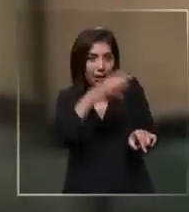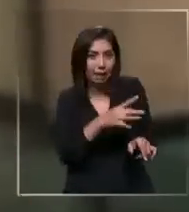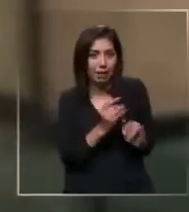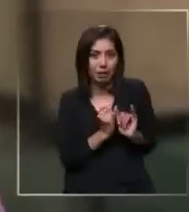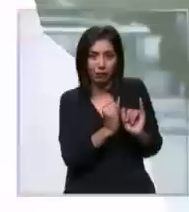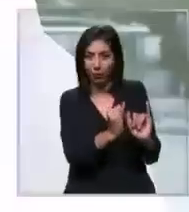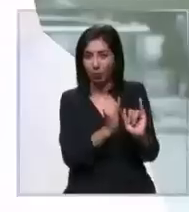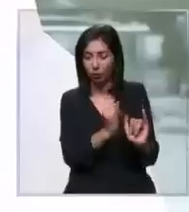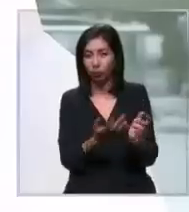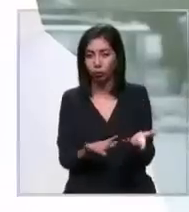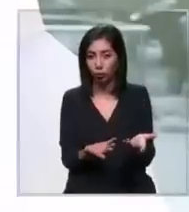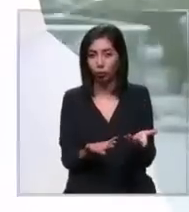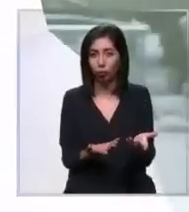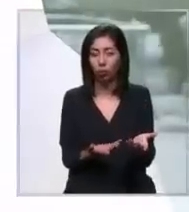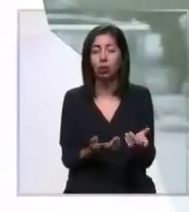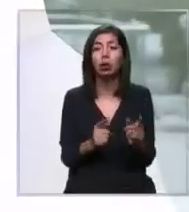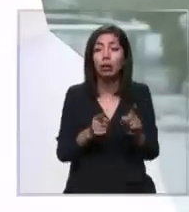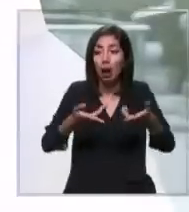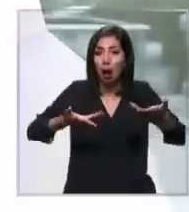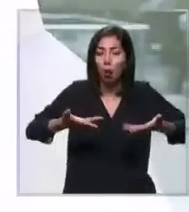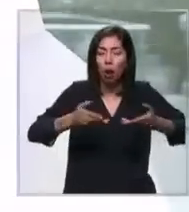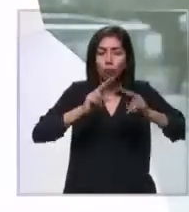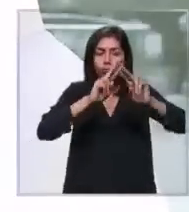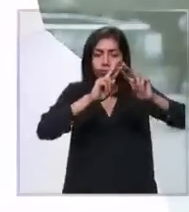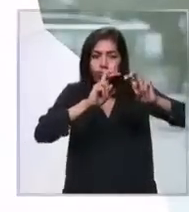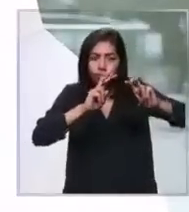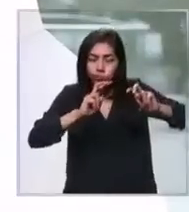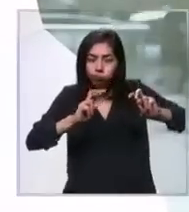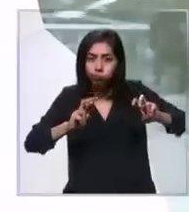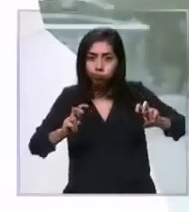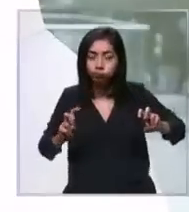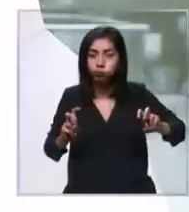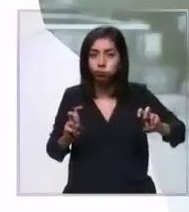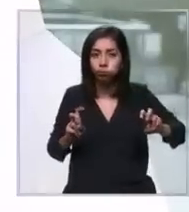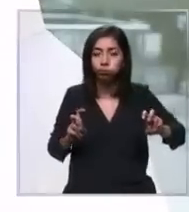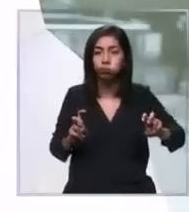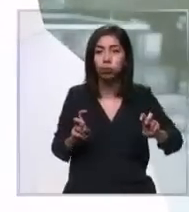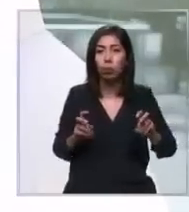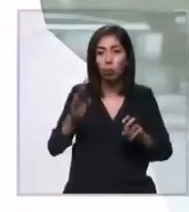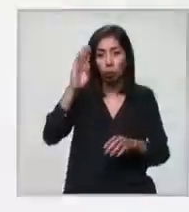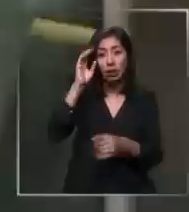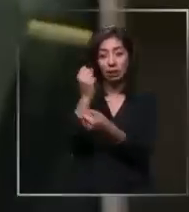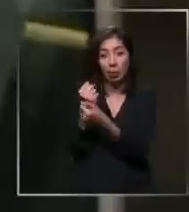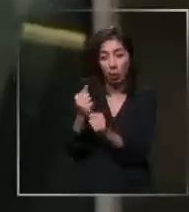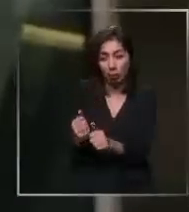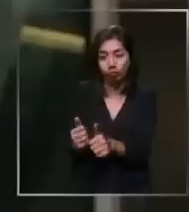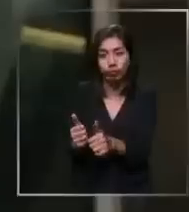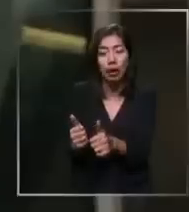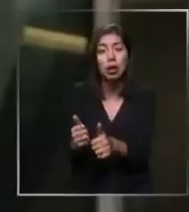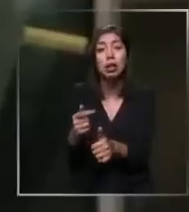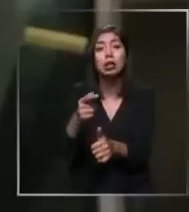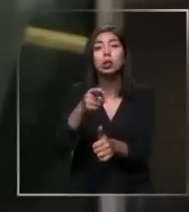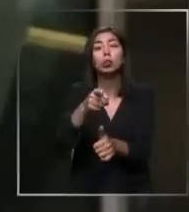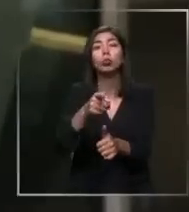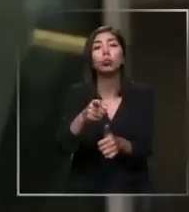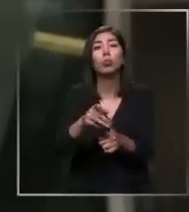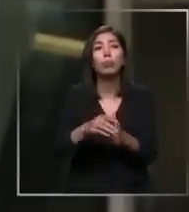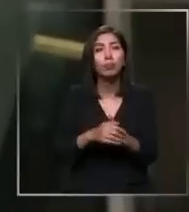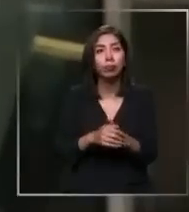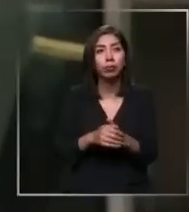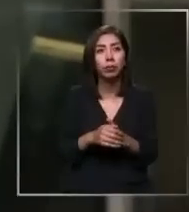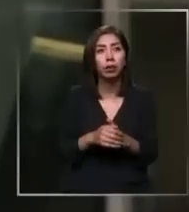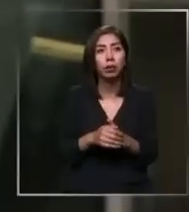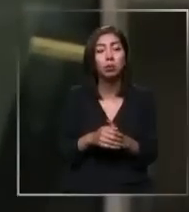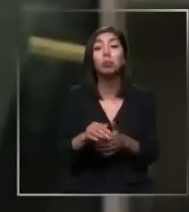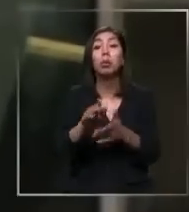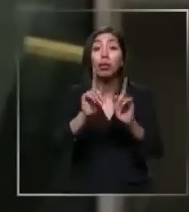era investigativa que deberían estar tomándole, que podría ser muy útil para las policías. Si tú le quitas la miel al oso, el oso no va a ir